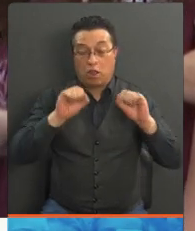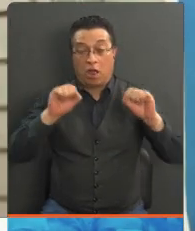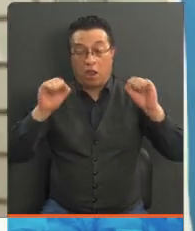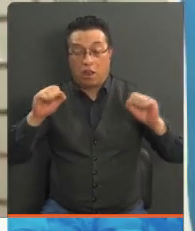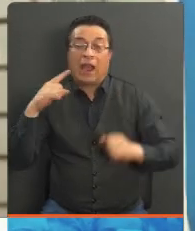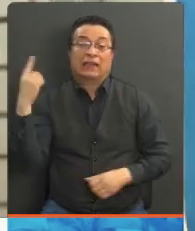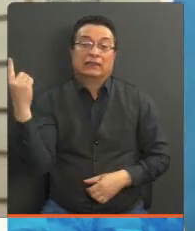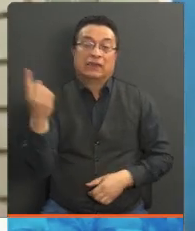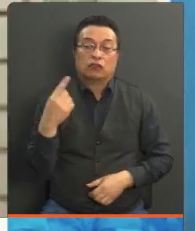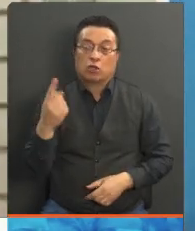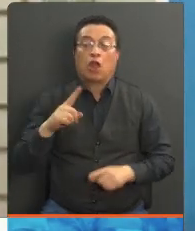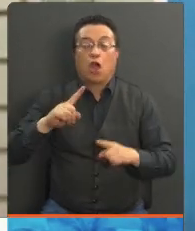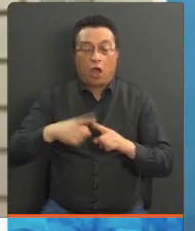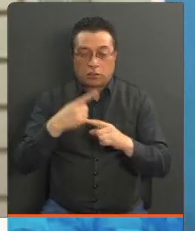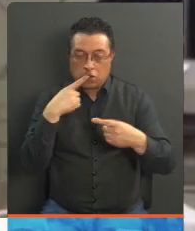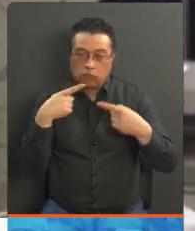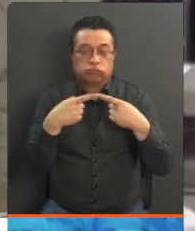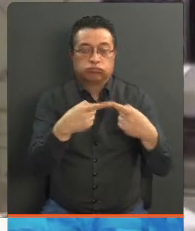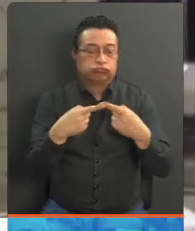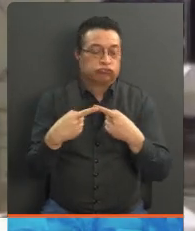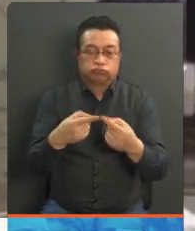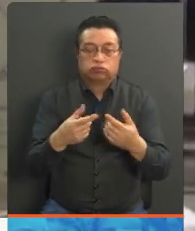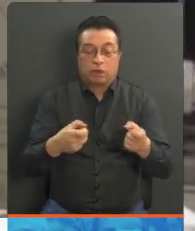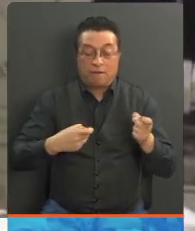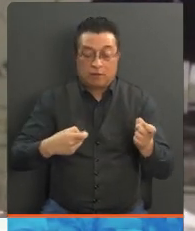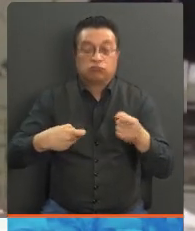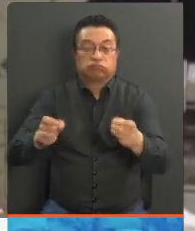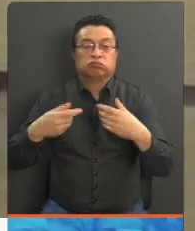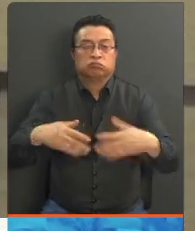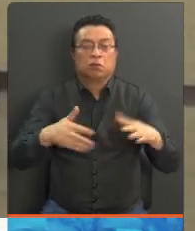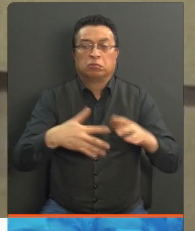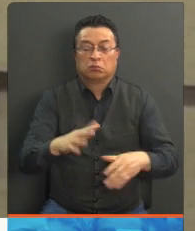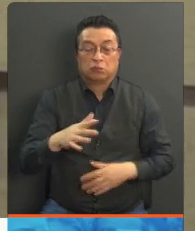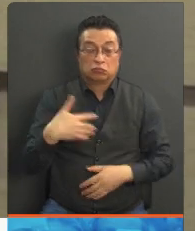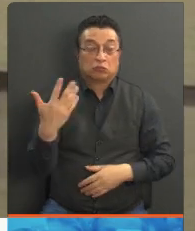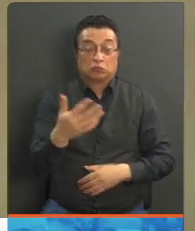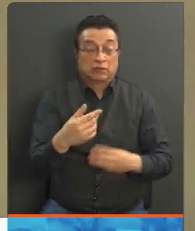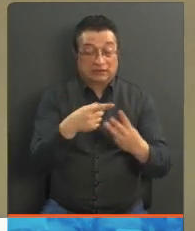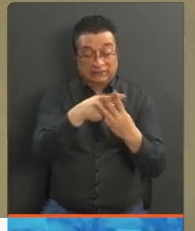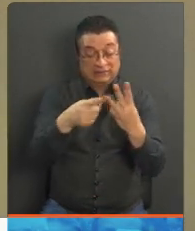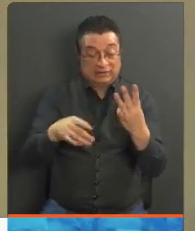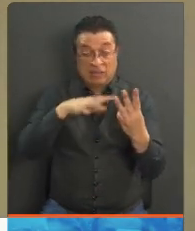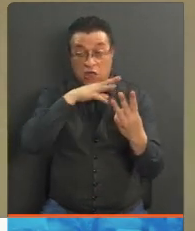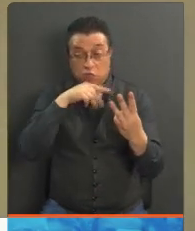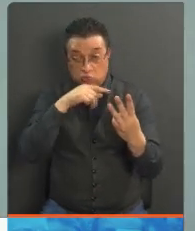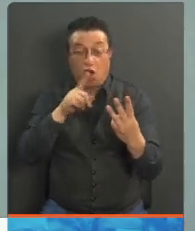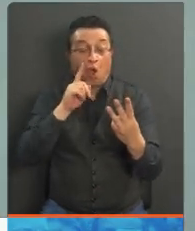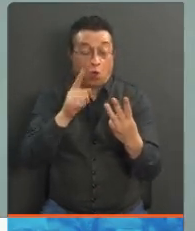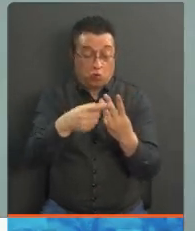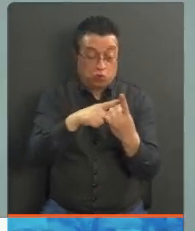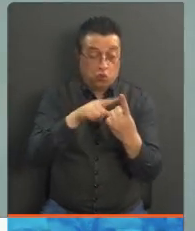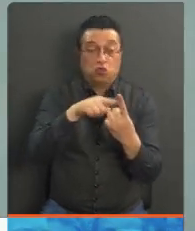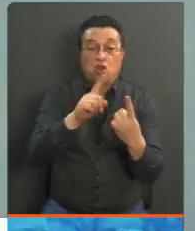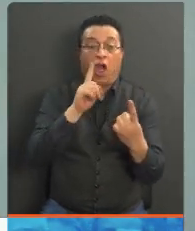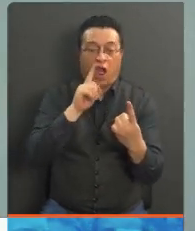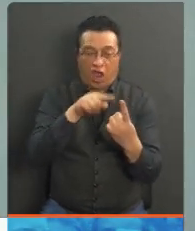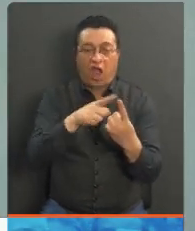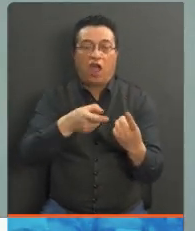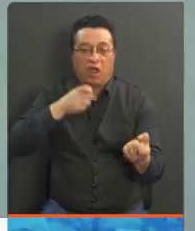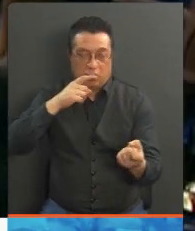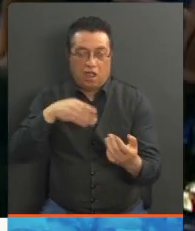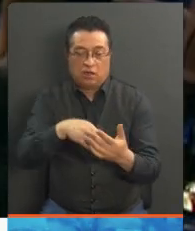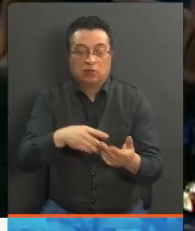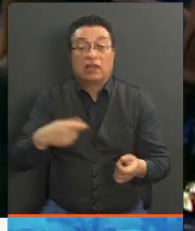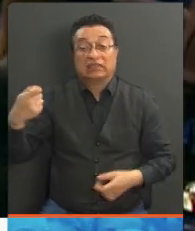y reabrió el debate sobre el control de armas en un país donde casi 1 de cada 3 adultos posee un arma. Hoy, los senadores